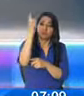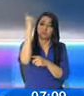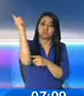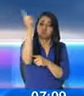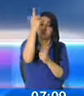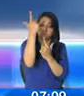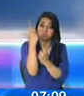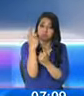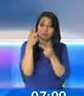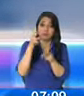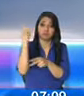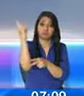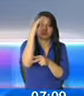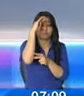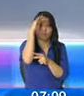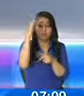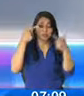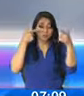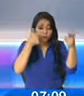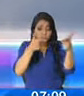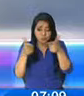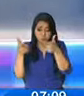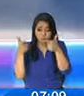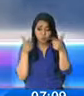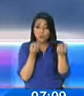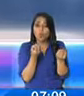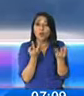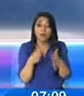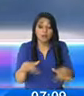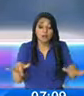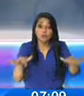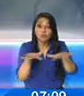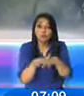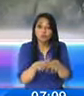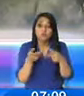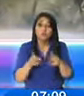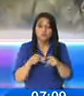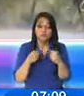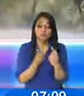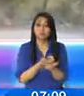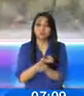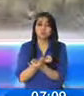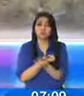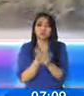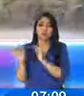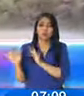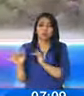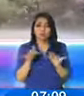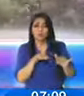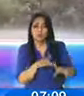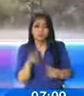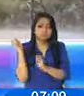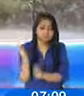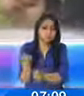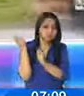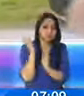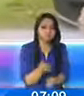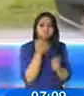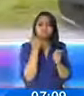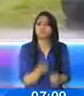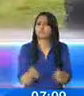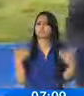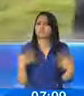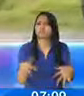ejército sobrevolaron la zona para constatar la magnitud de los daños mientras que los miembros de la casaca roja en buen número no podían poner fin al flagelo nos